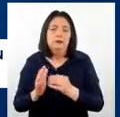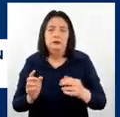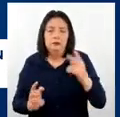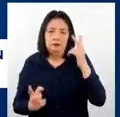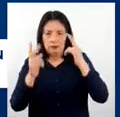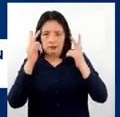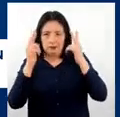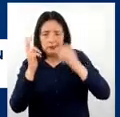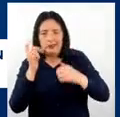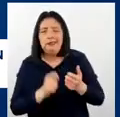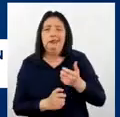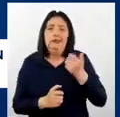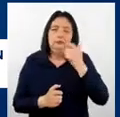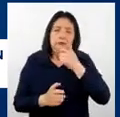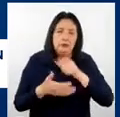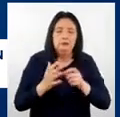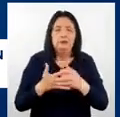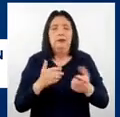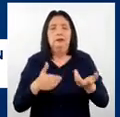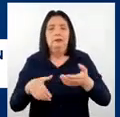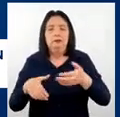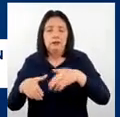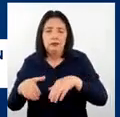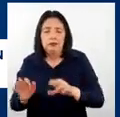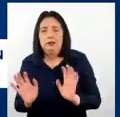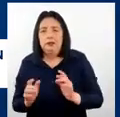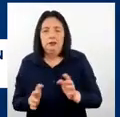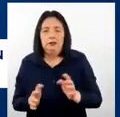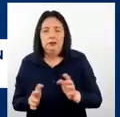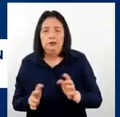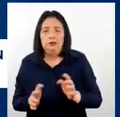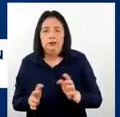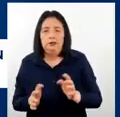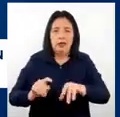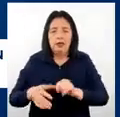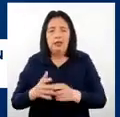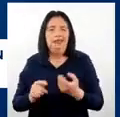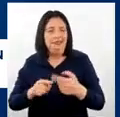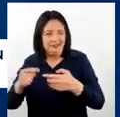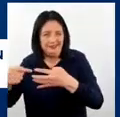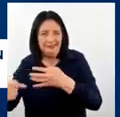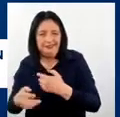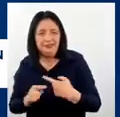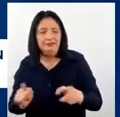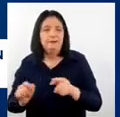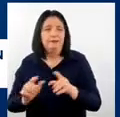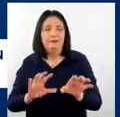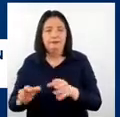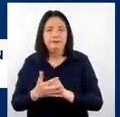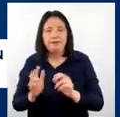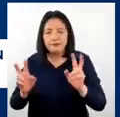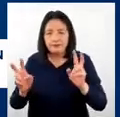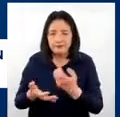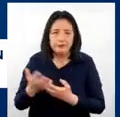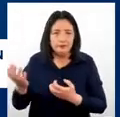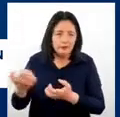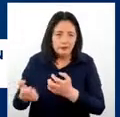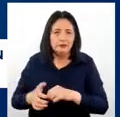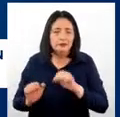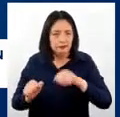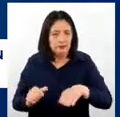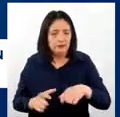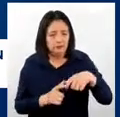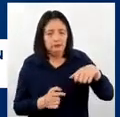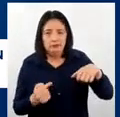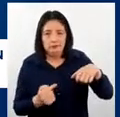barberías, spas, baños turcos, entre otros, ¿no? En todos estos lugares vinculados al tema de las actividades económicas se debe presentar el carnet